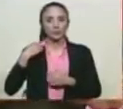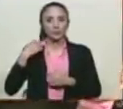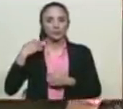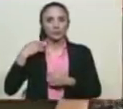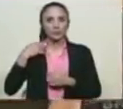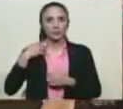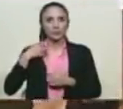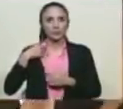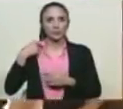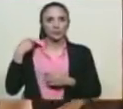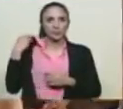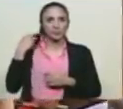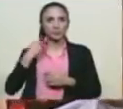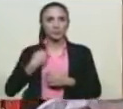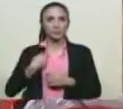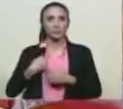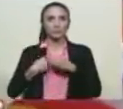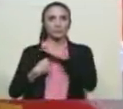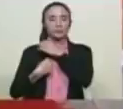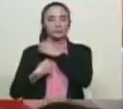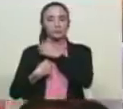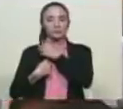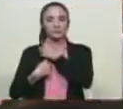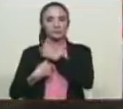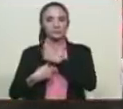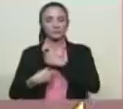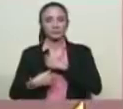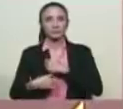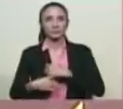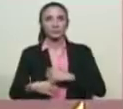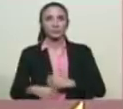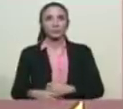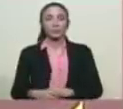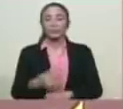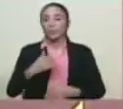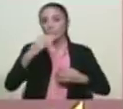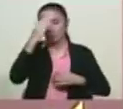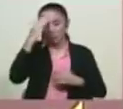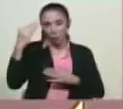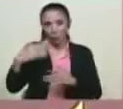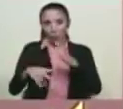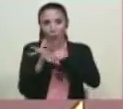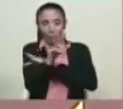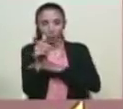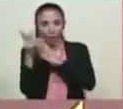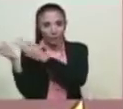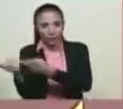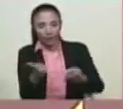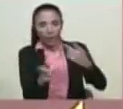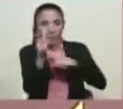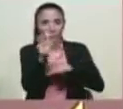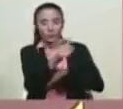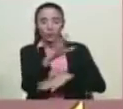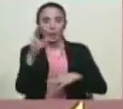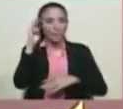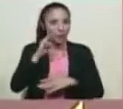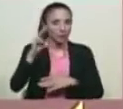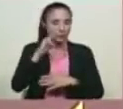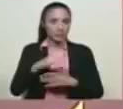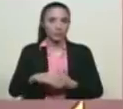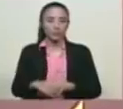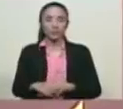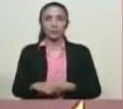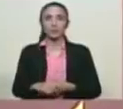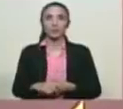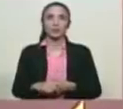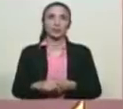Quiero saludar también a los dos invitados de los gremios de educadores,